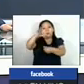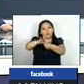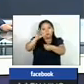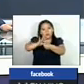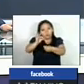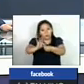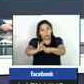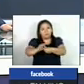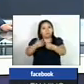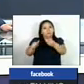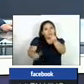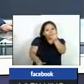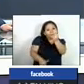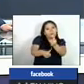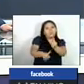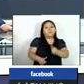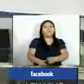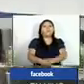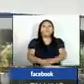funcionarios de segundo grado.